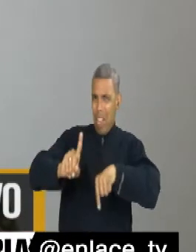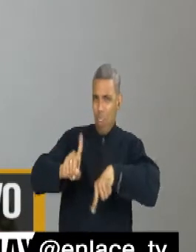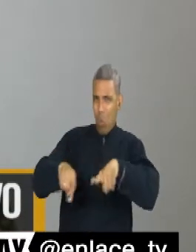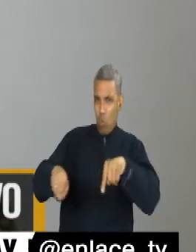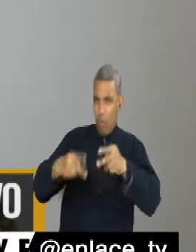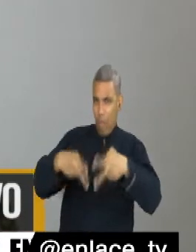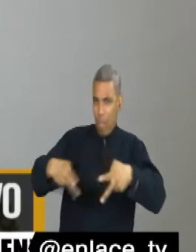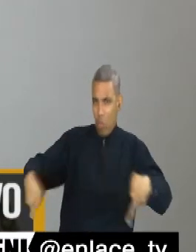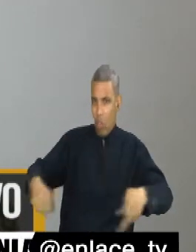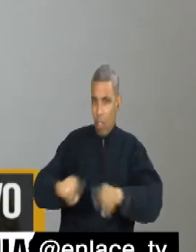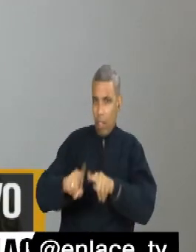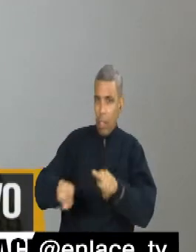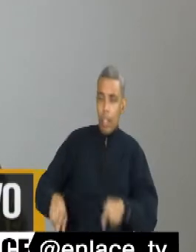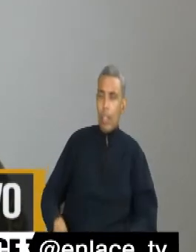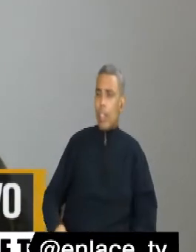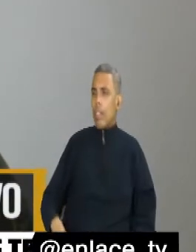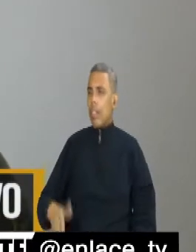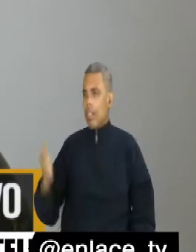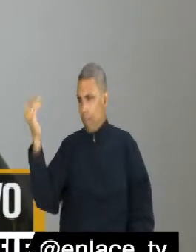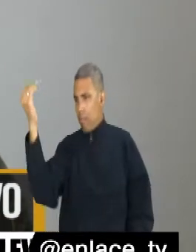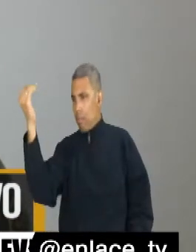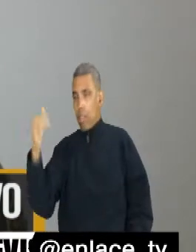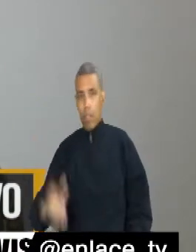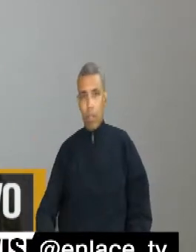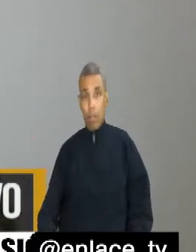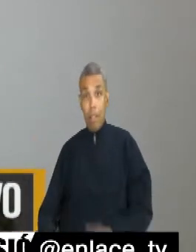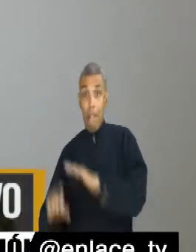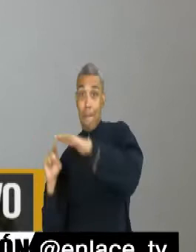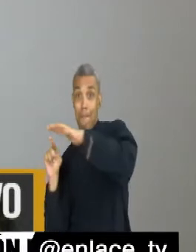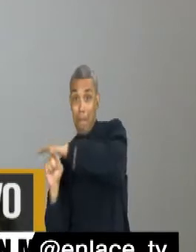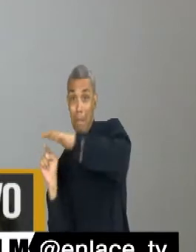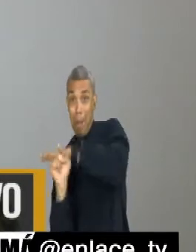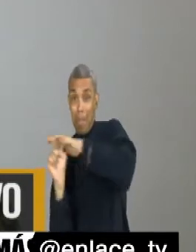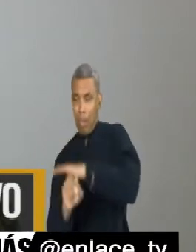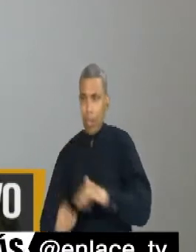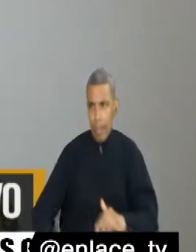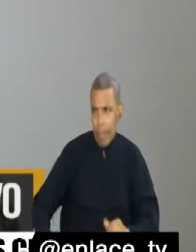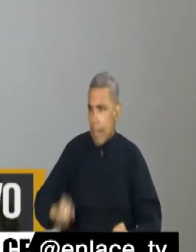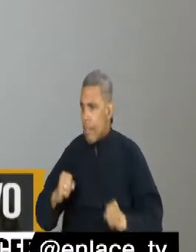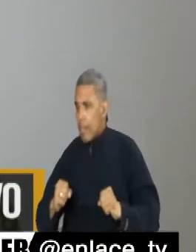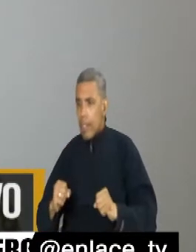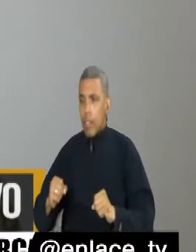al requerirlos emprenden la huida. A uno de ellos